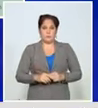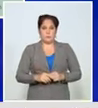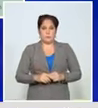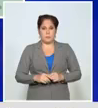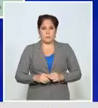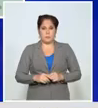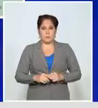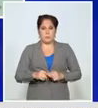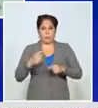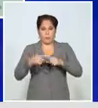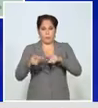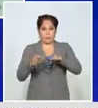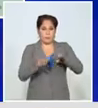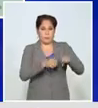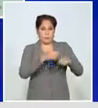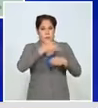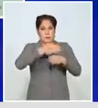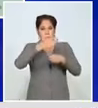Santiago de Cuba,